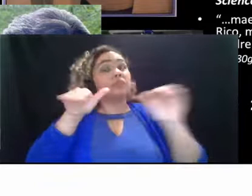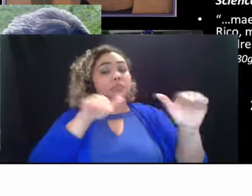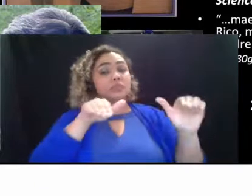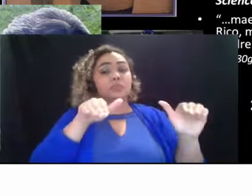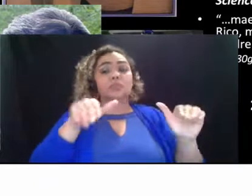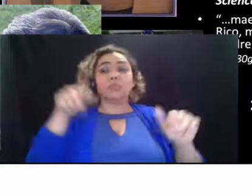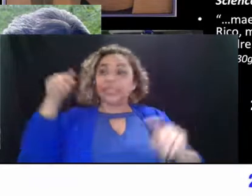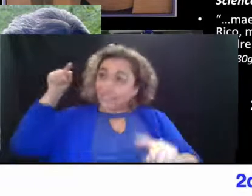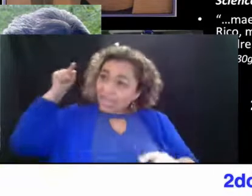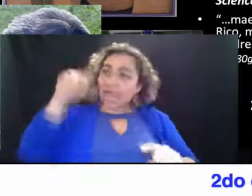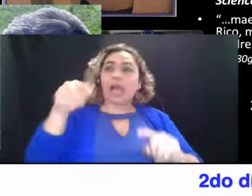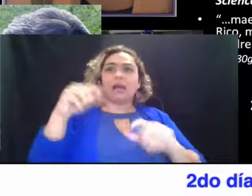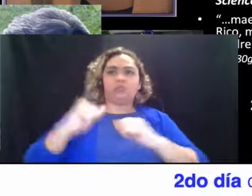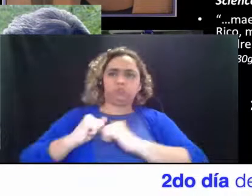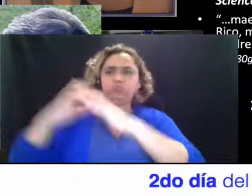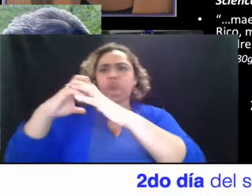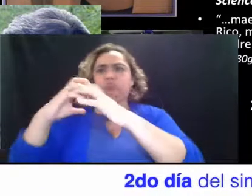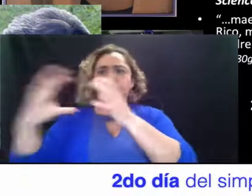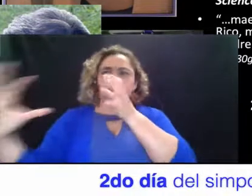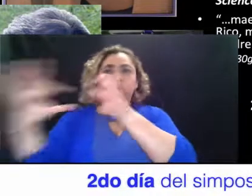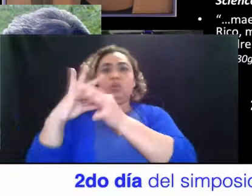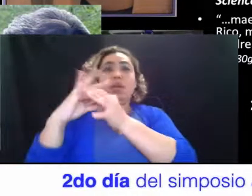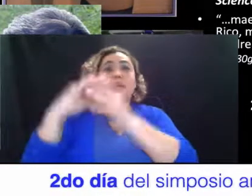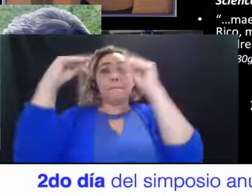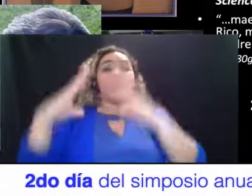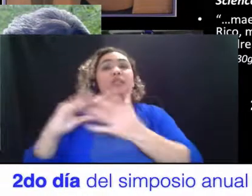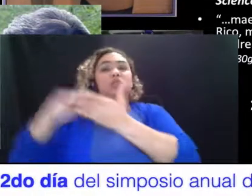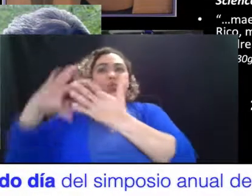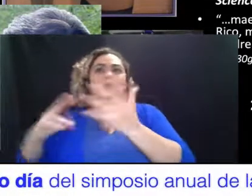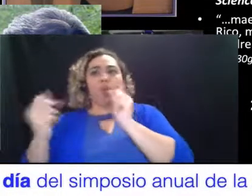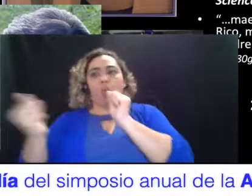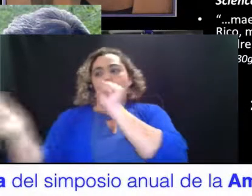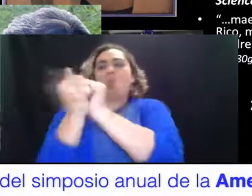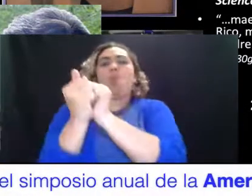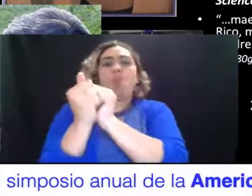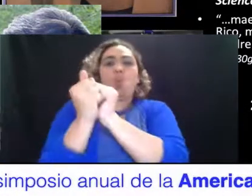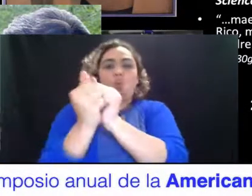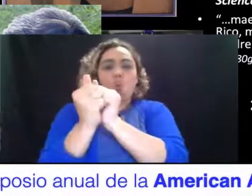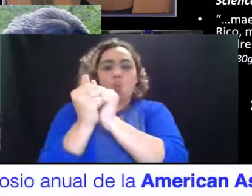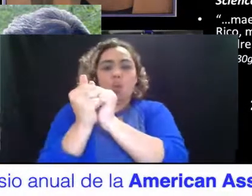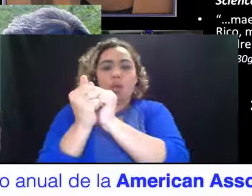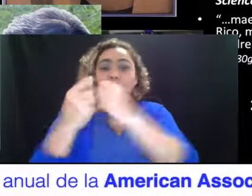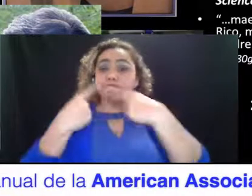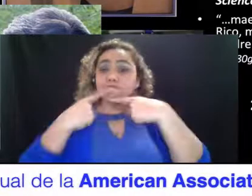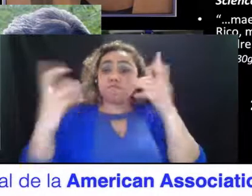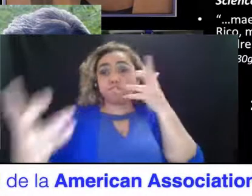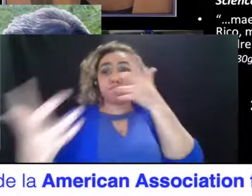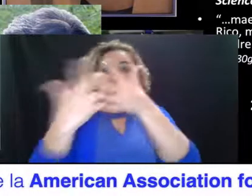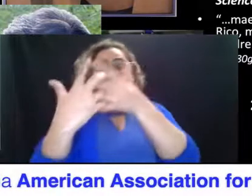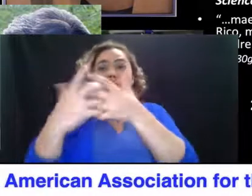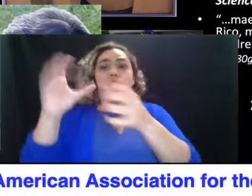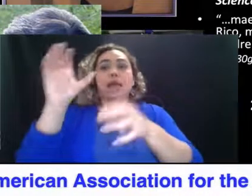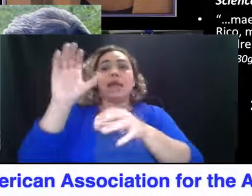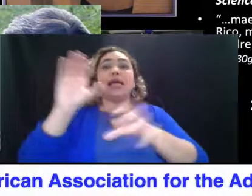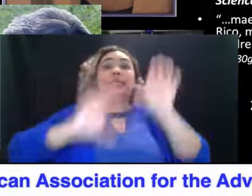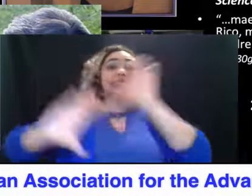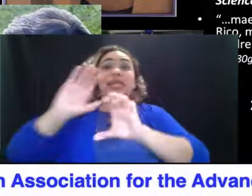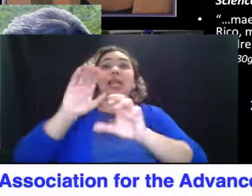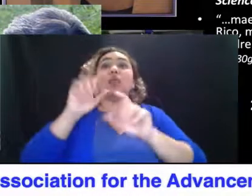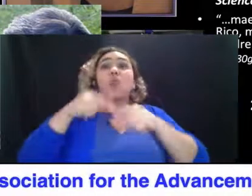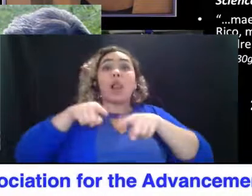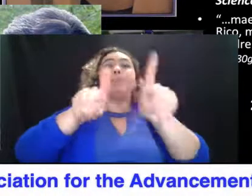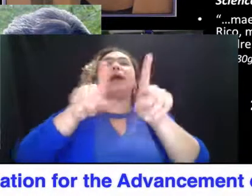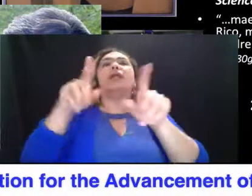ahí se fortalecía el vínculo entre maestros y estudiantes, para así poder avanzar la ciencia a la par con los procesos